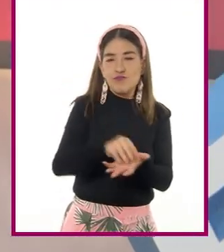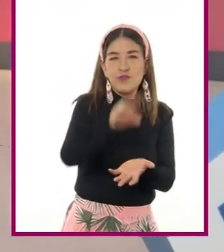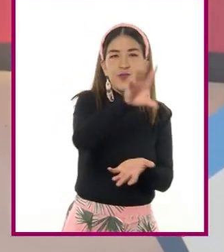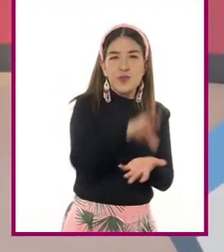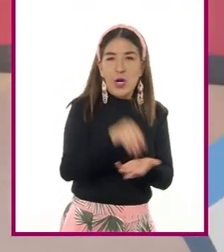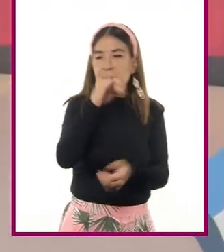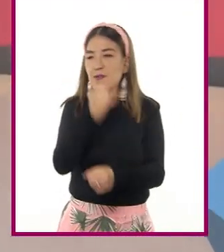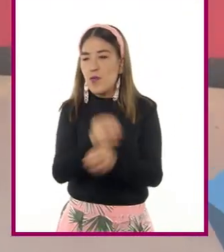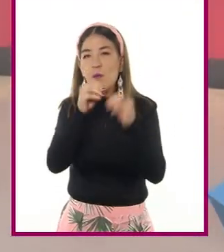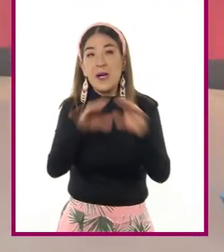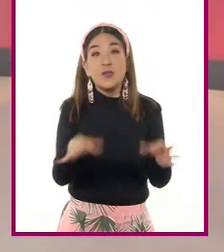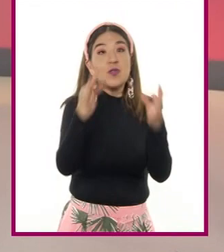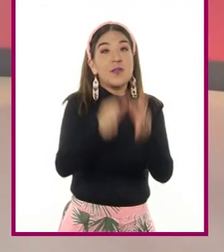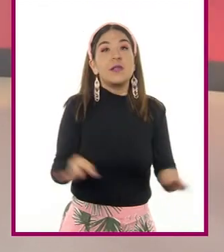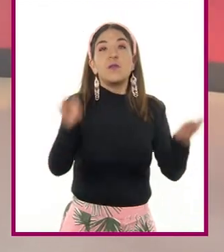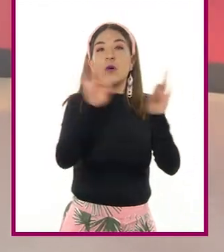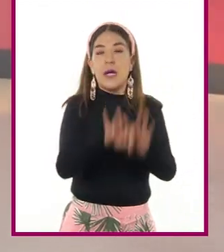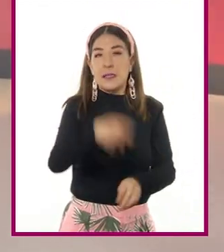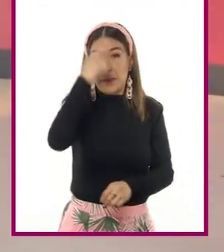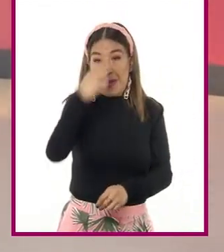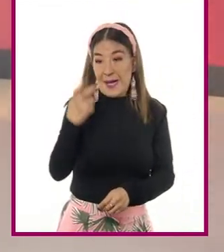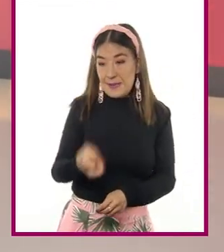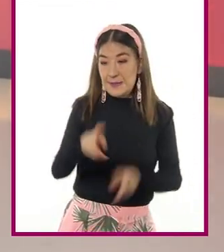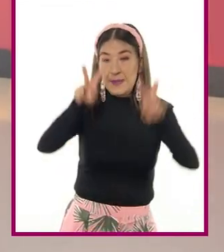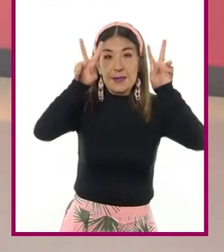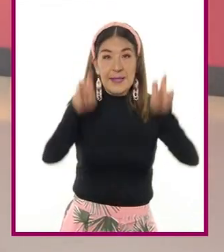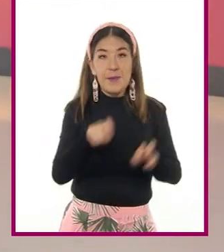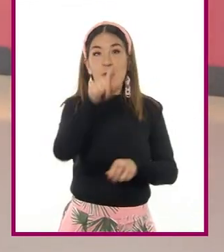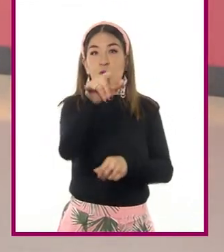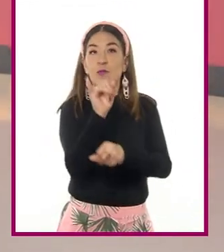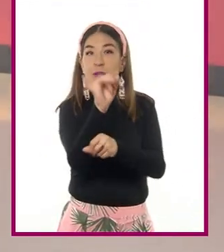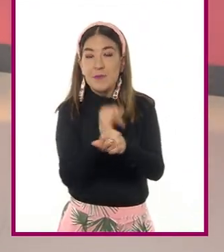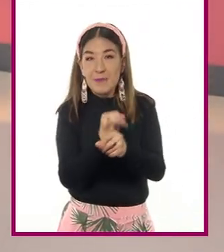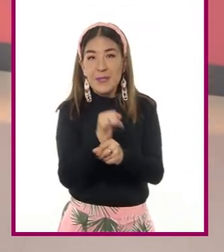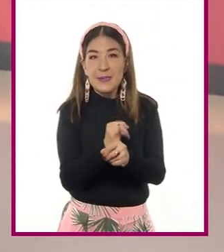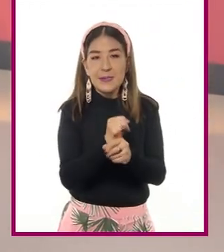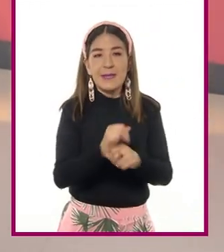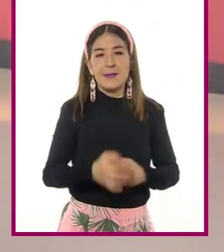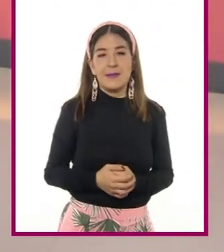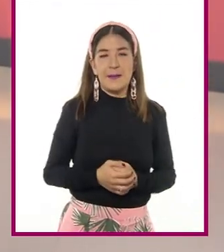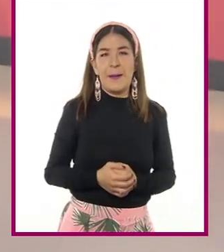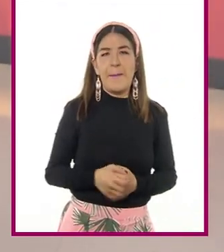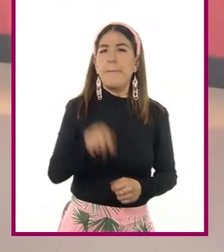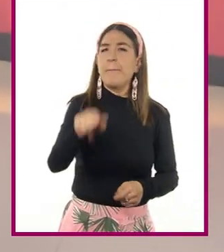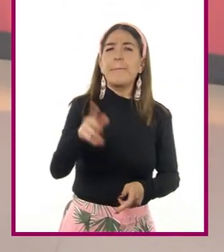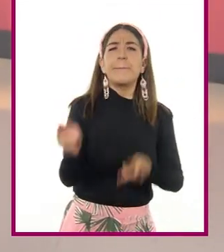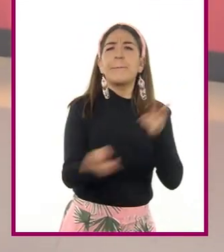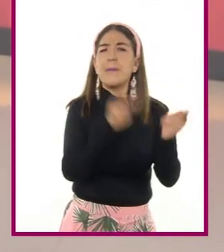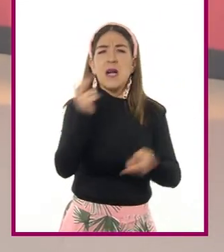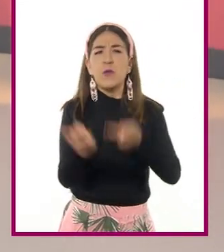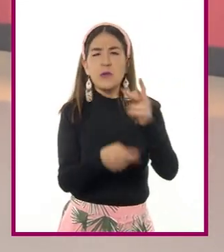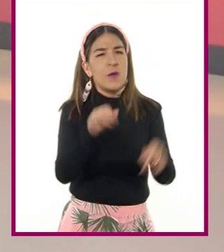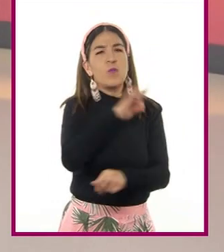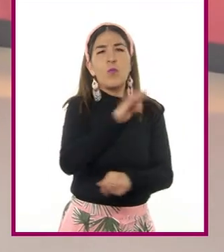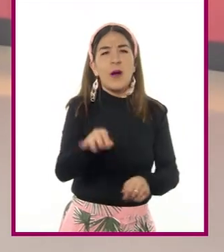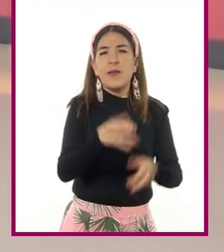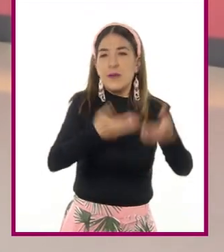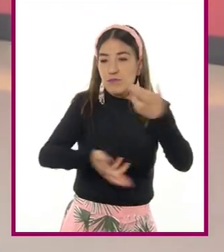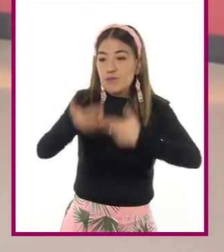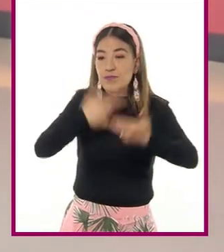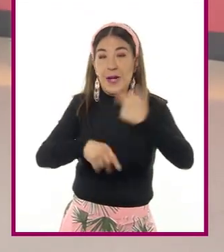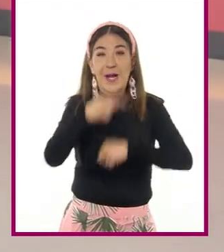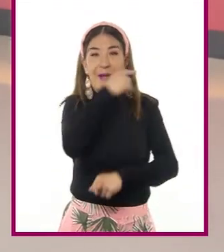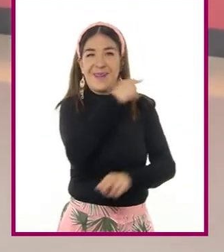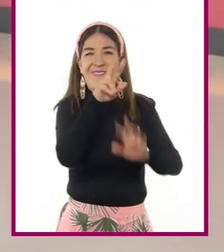toda la información necesaria sobre nuestro tema a investigar. Las preguntas que podemos rescatar del